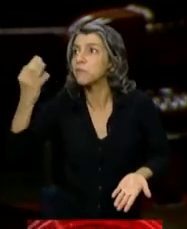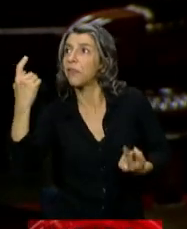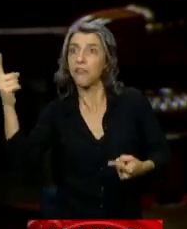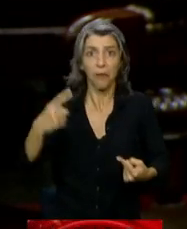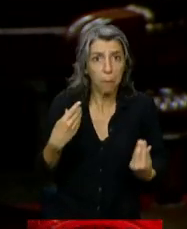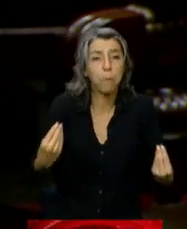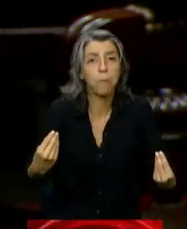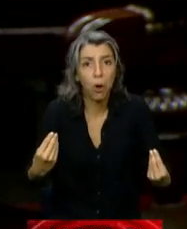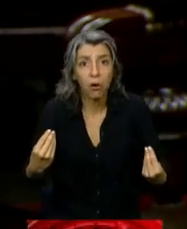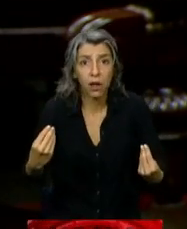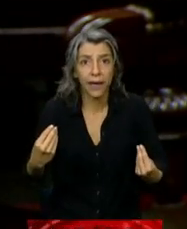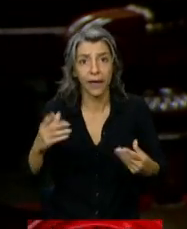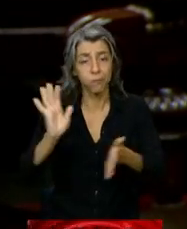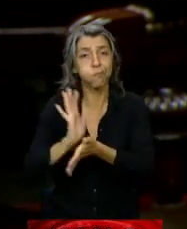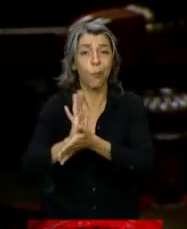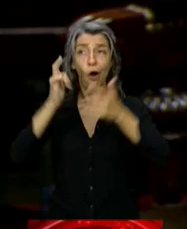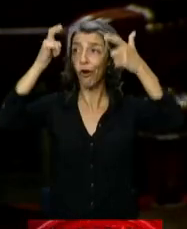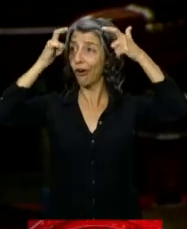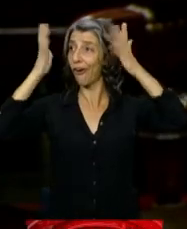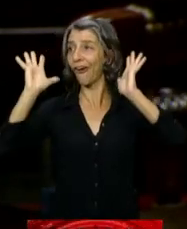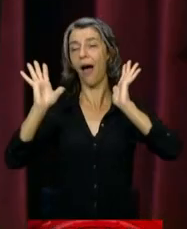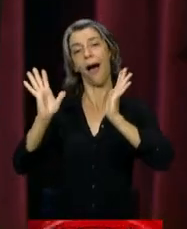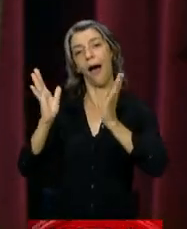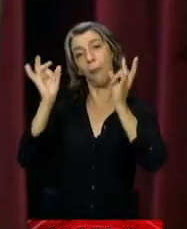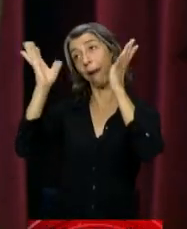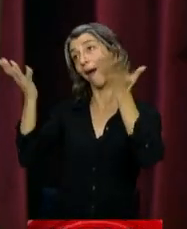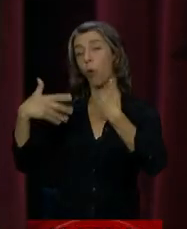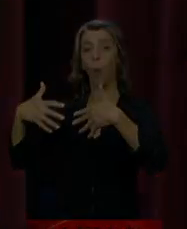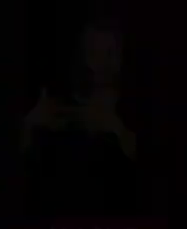dijo en aquel entonces Carla Carrizo. Nada más, señor presidente. Gracias, diputado Valdés.